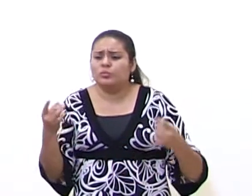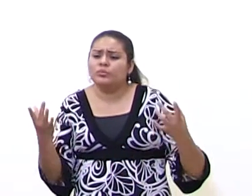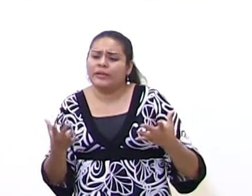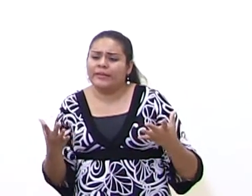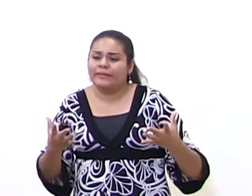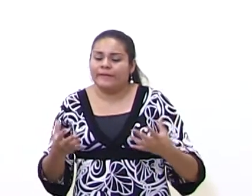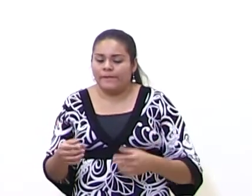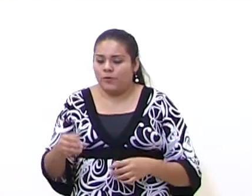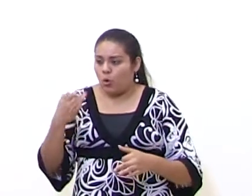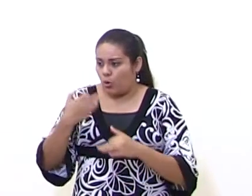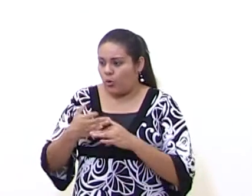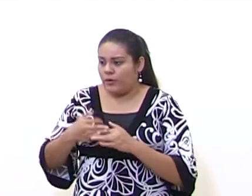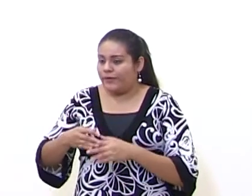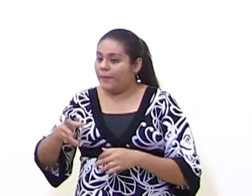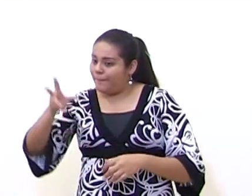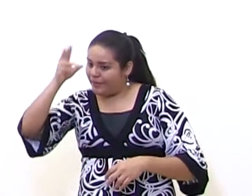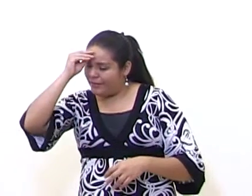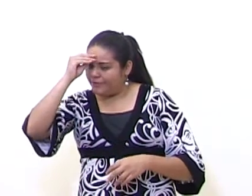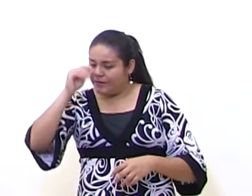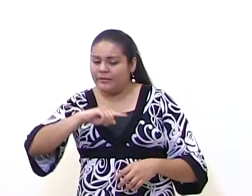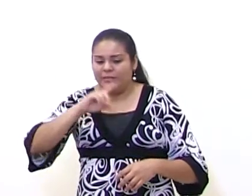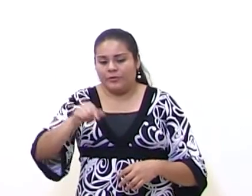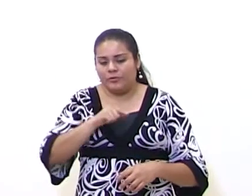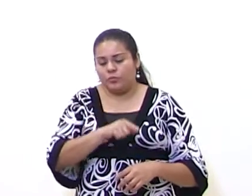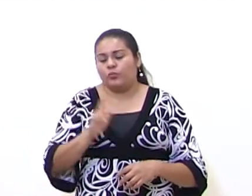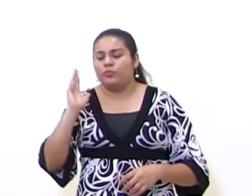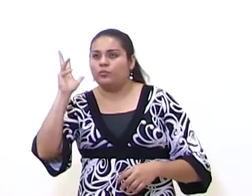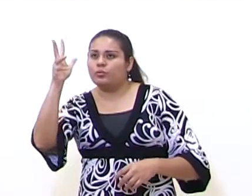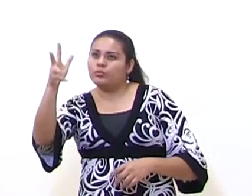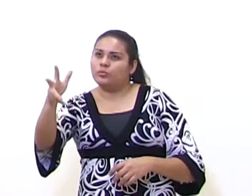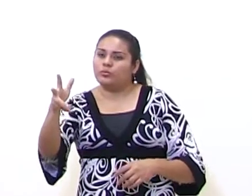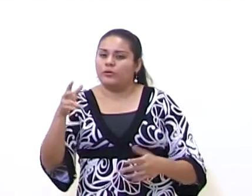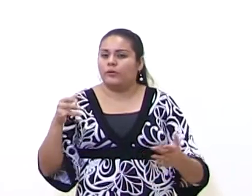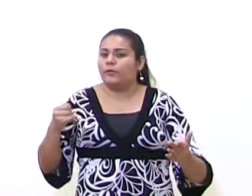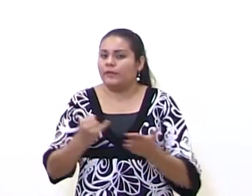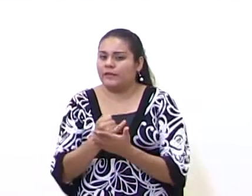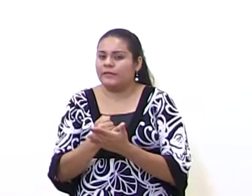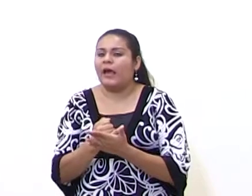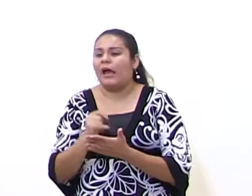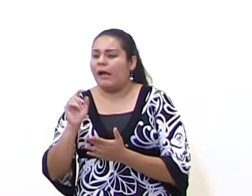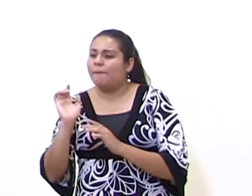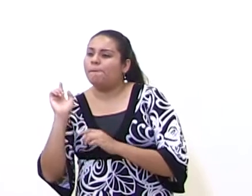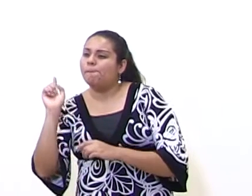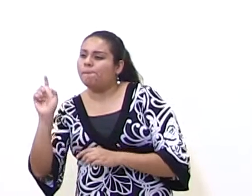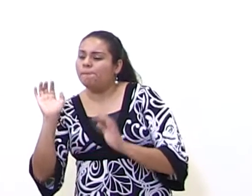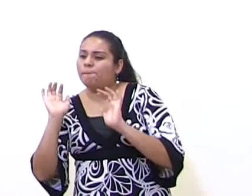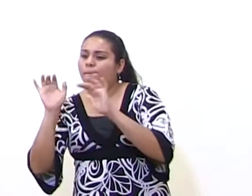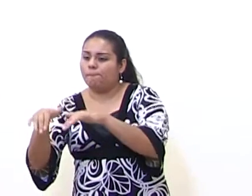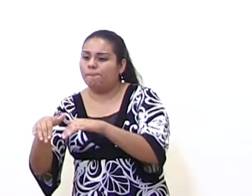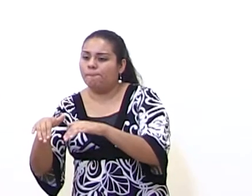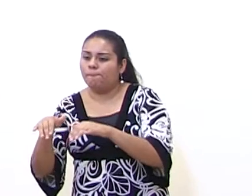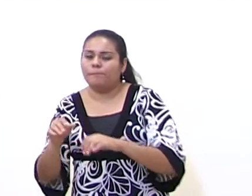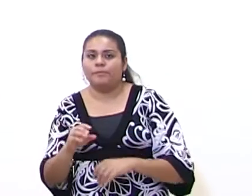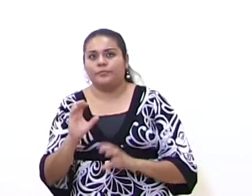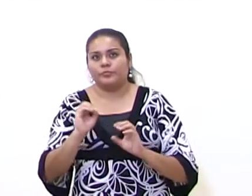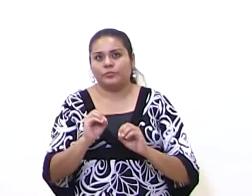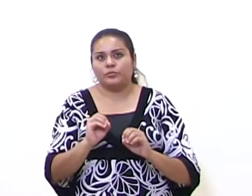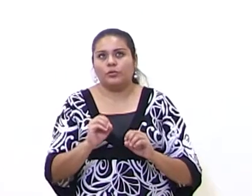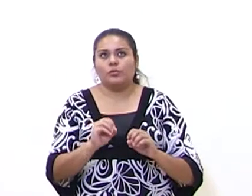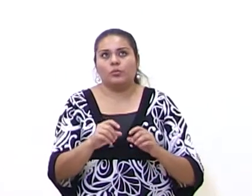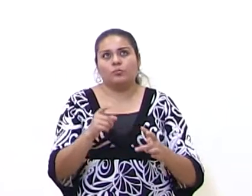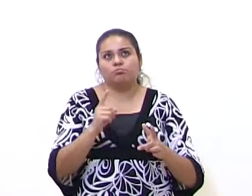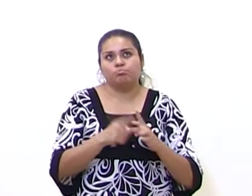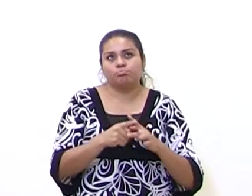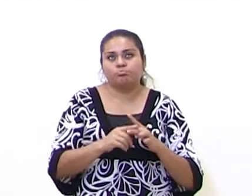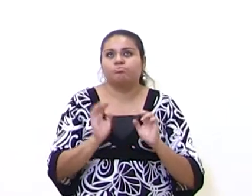que hoy en día, con la dinámica de la economía, la globalización, pues